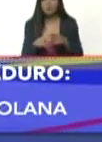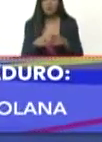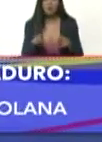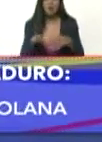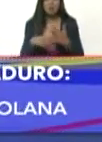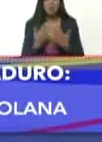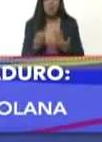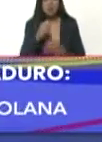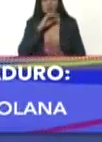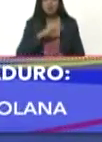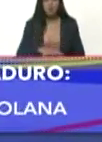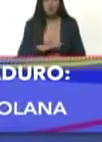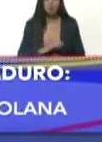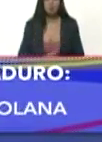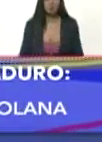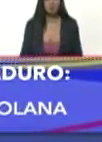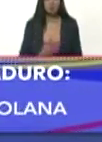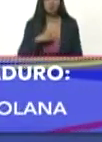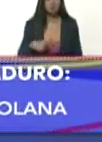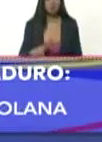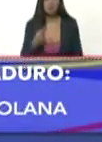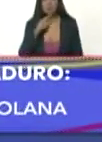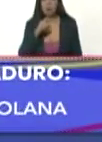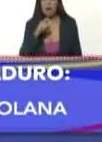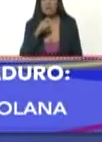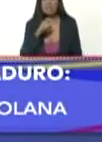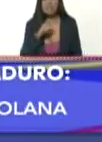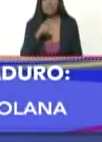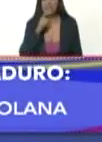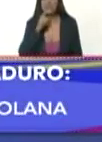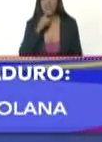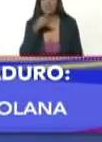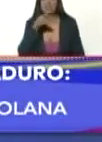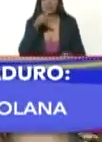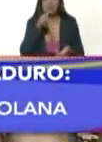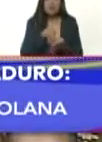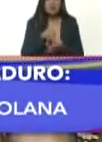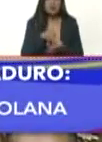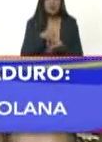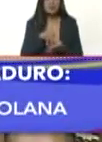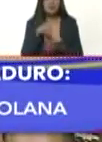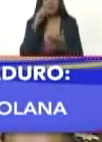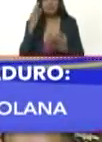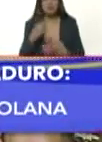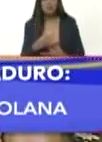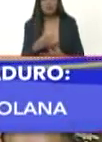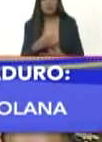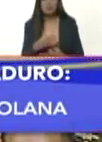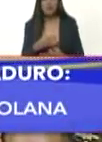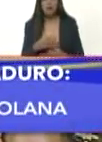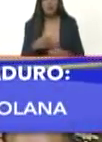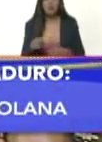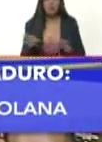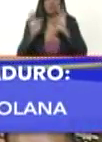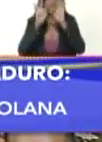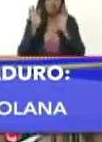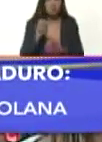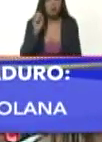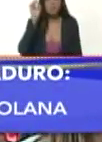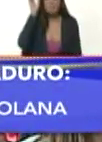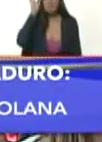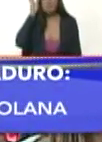histórico era una osadía, sin lugar a dudas, una audacia mayor.